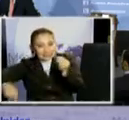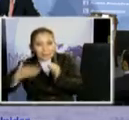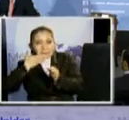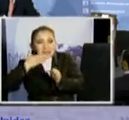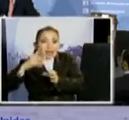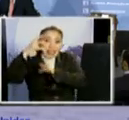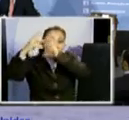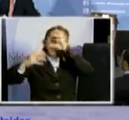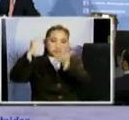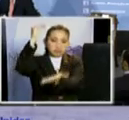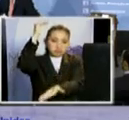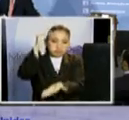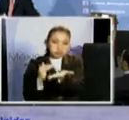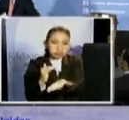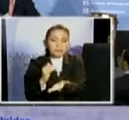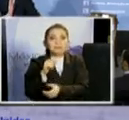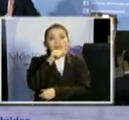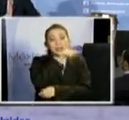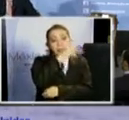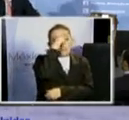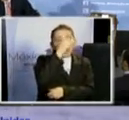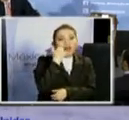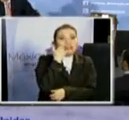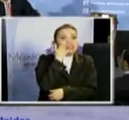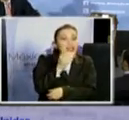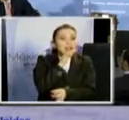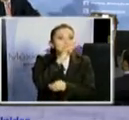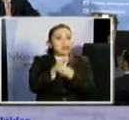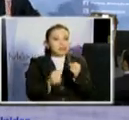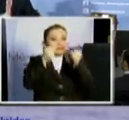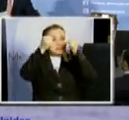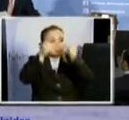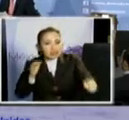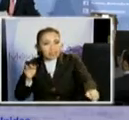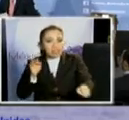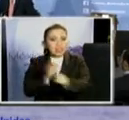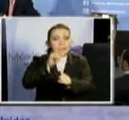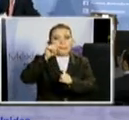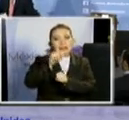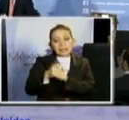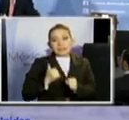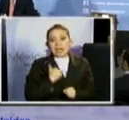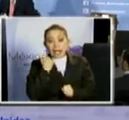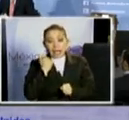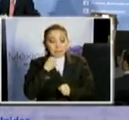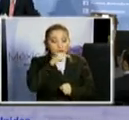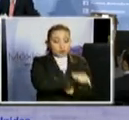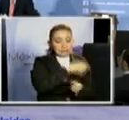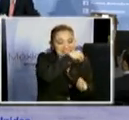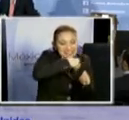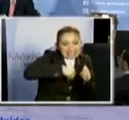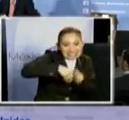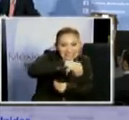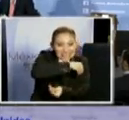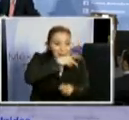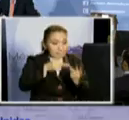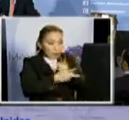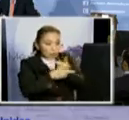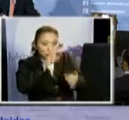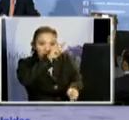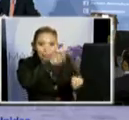bajo en carbono. La posición de México busca ante todo garantizar la protección y el aprovechamiento sustentable de sus recursos